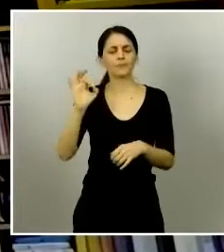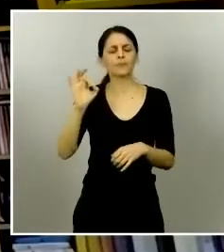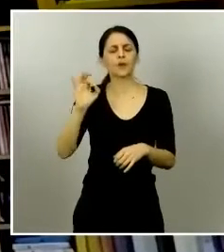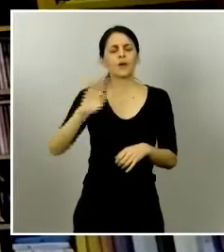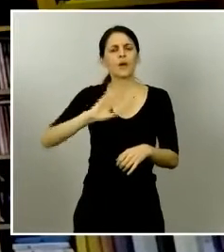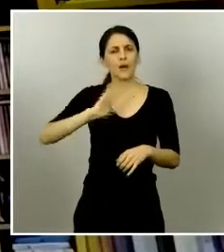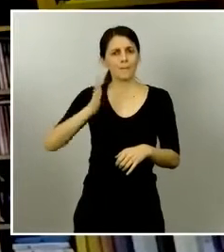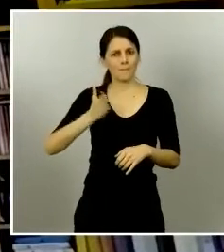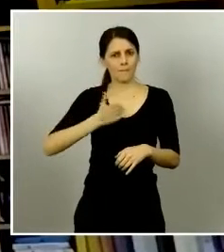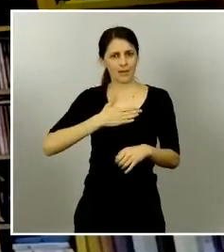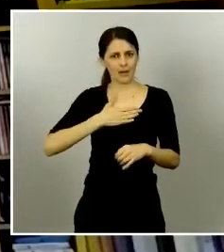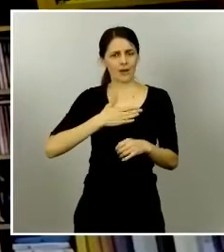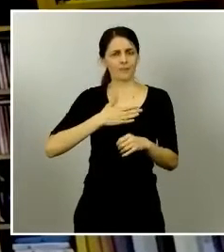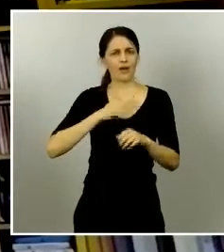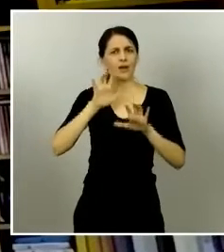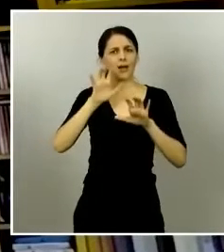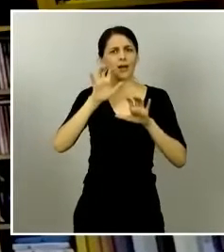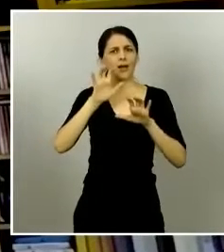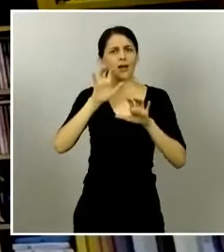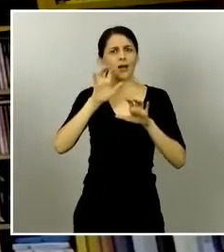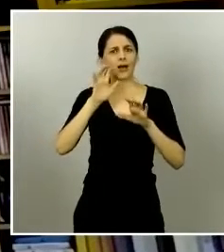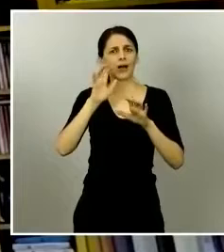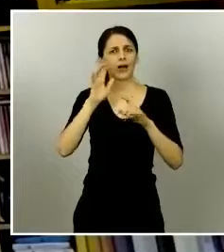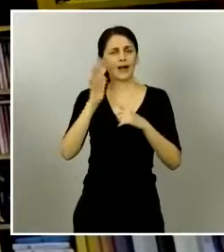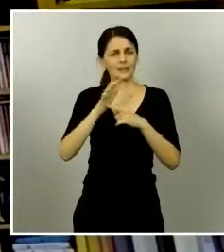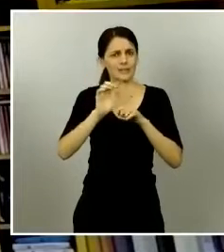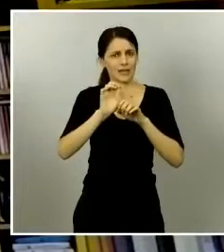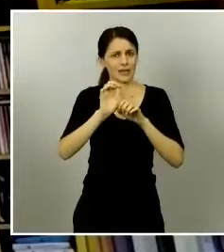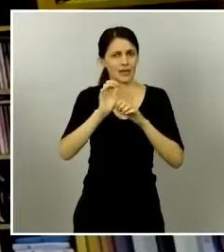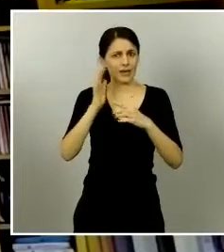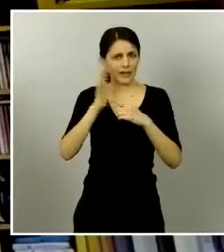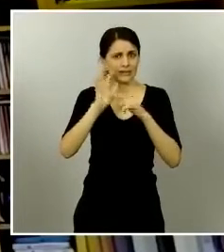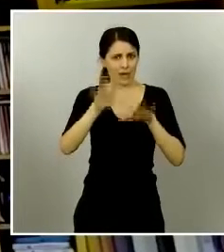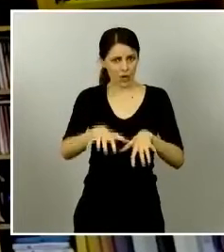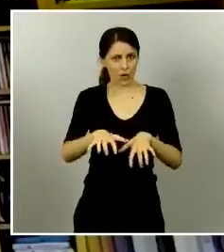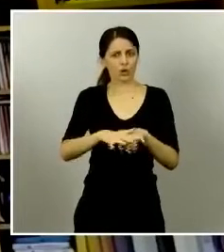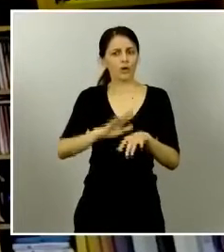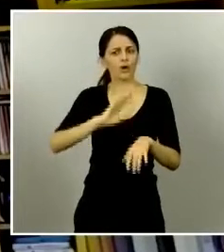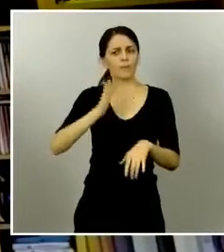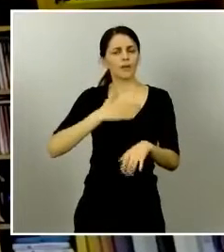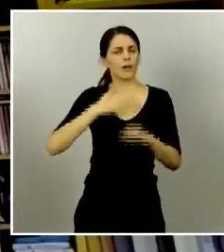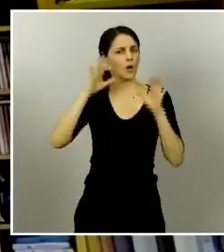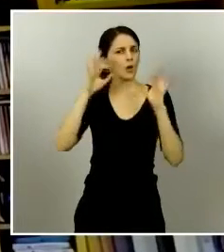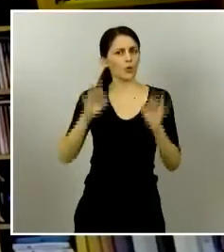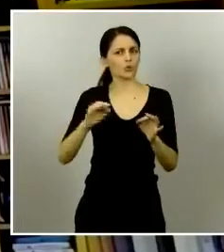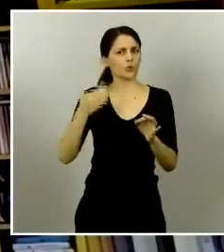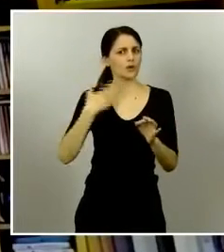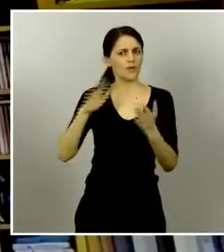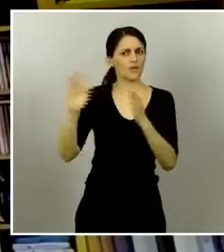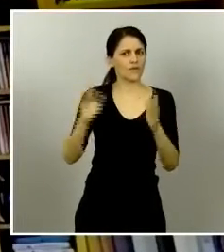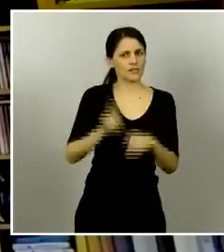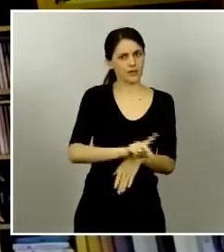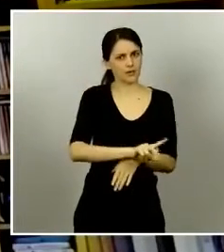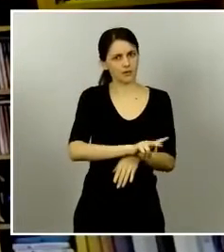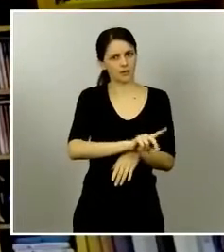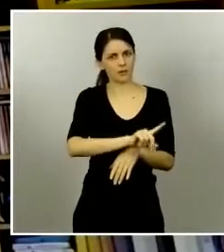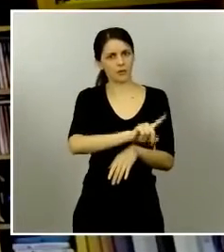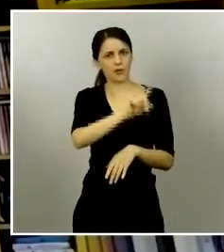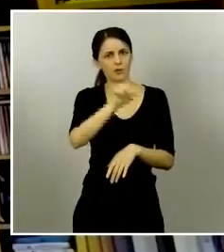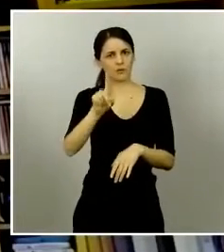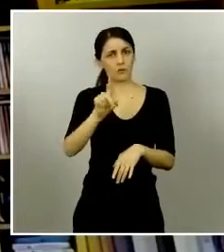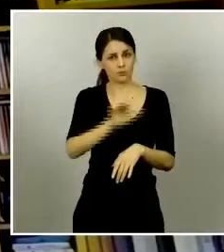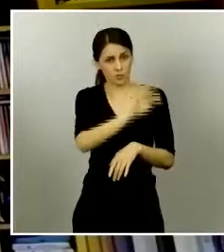el ministro de Sanidad, el señor Orilla. Desde mañana, toda Castilla y León pasará a la fase 1 de desescalada en su